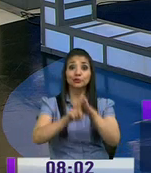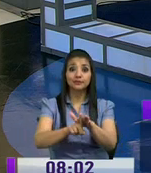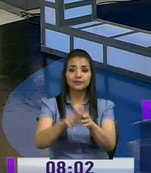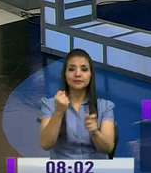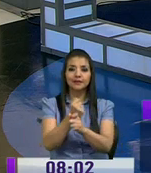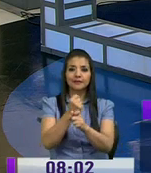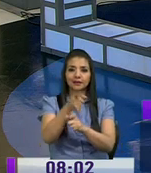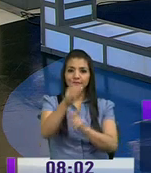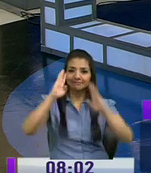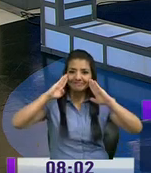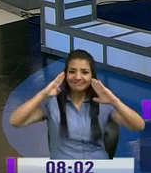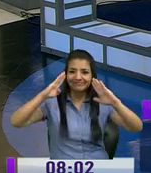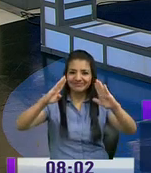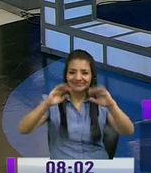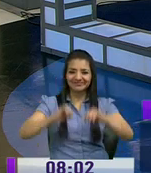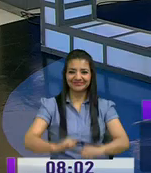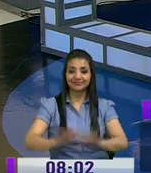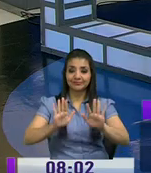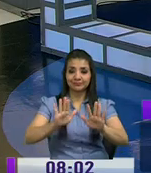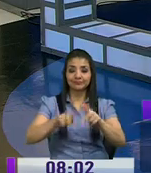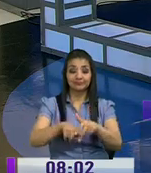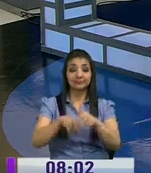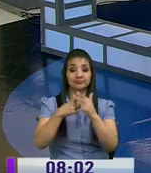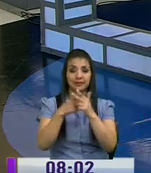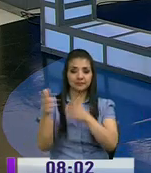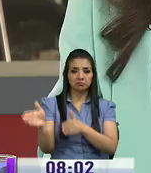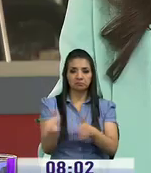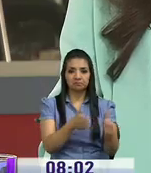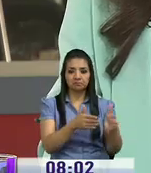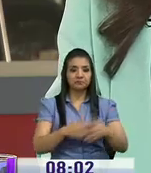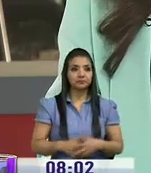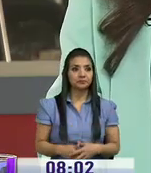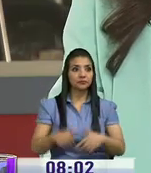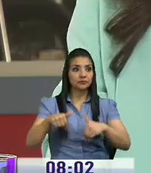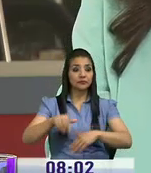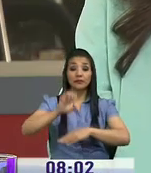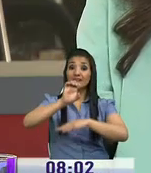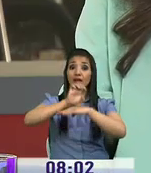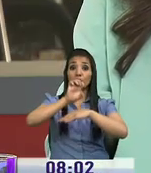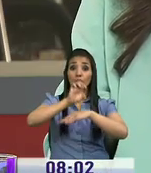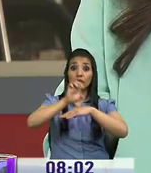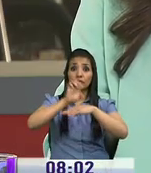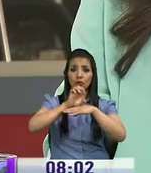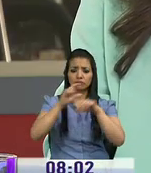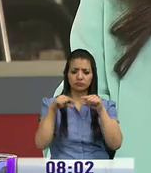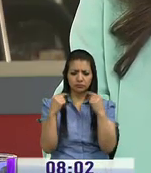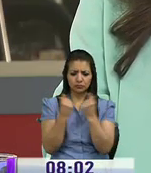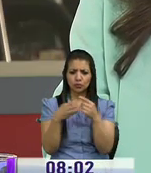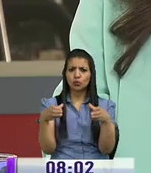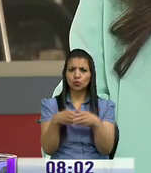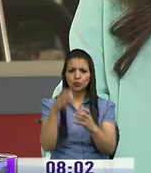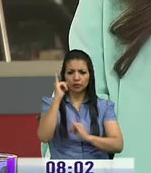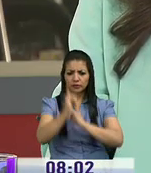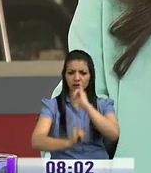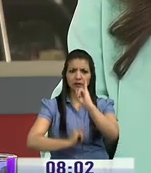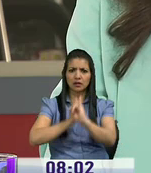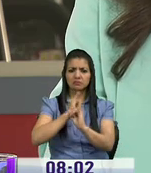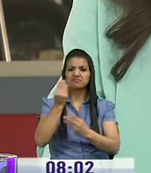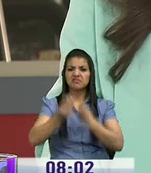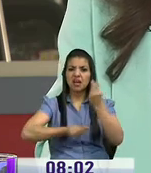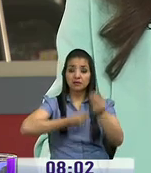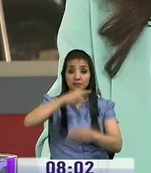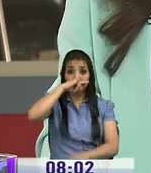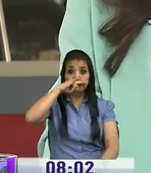trabajando por usted. Así es, de esta manera vamos a empezar y les vamos a contar que en Ecuador fue desarticulada una red transnacional dedicada al delito de